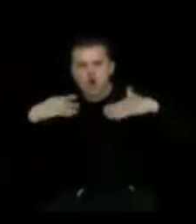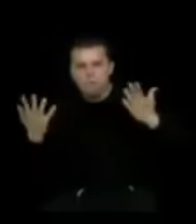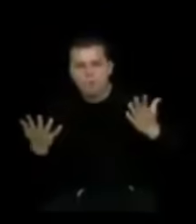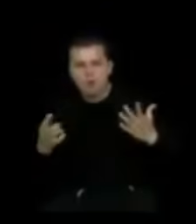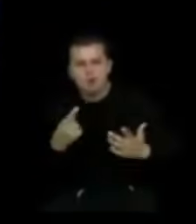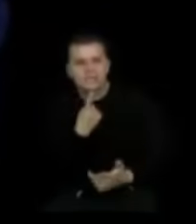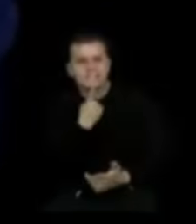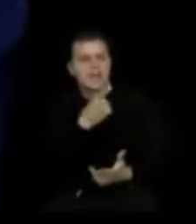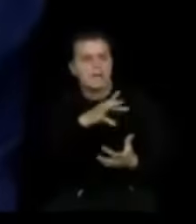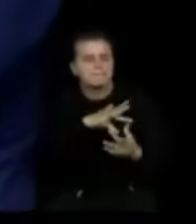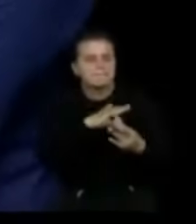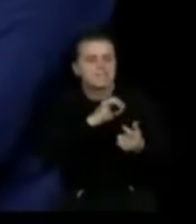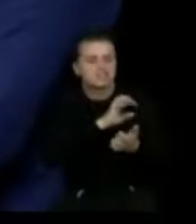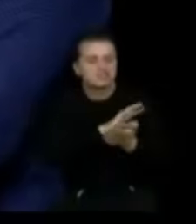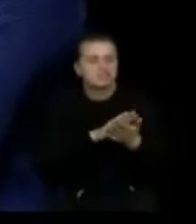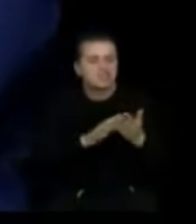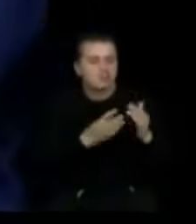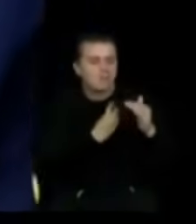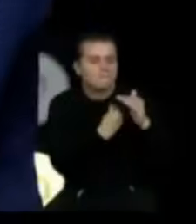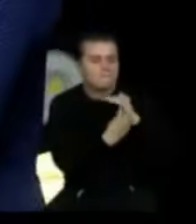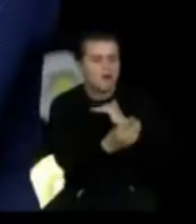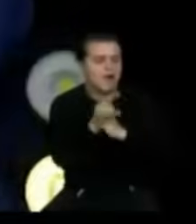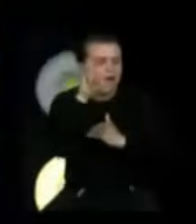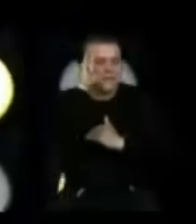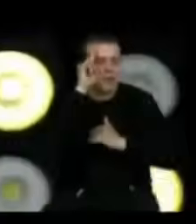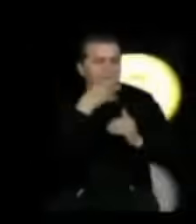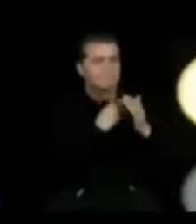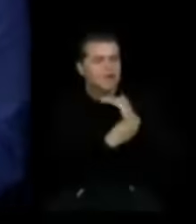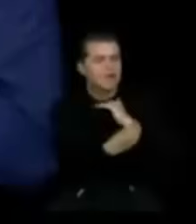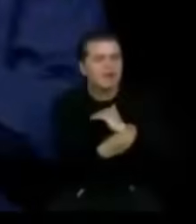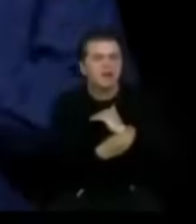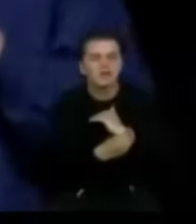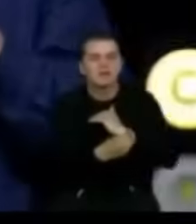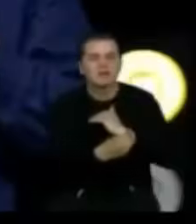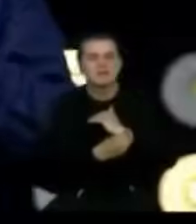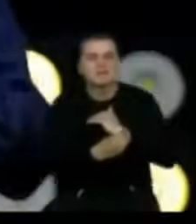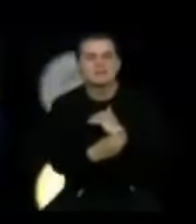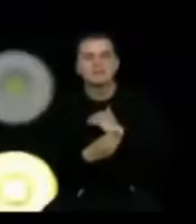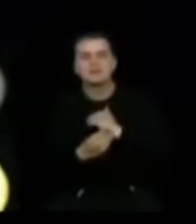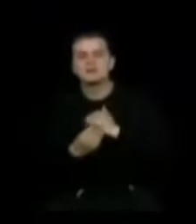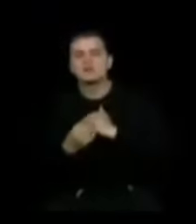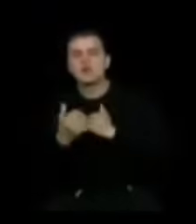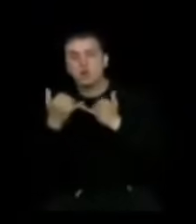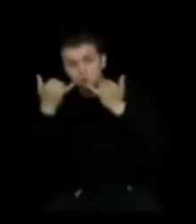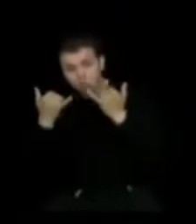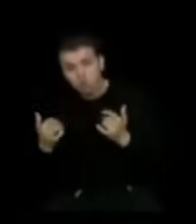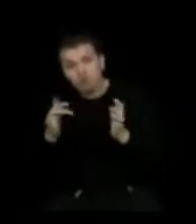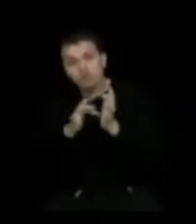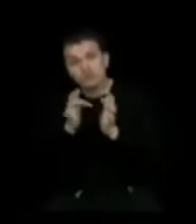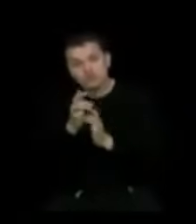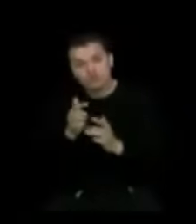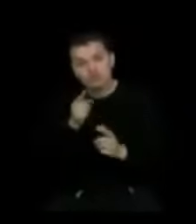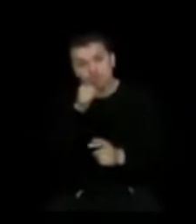Jesús te va a liberar en esta mañana por el Espíritu Santo.